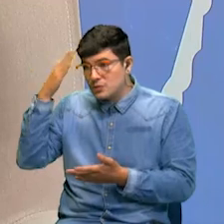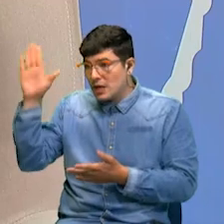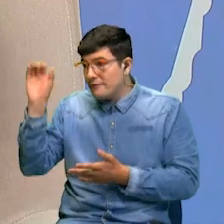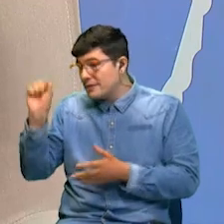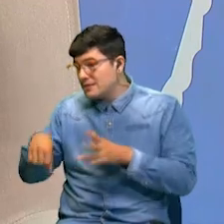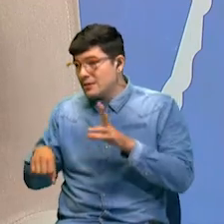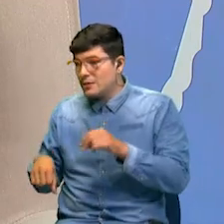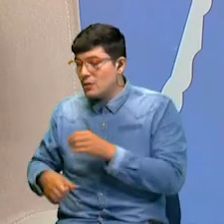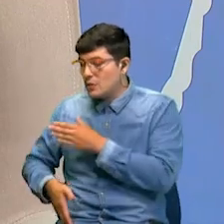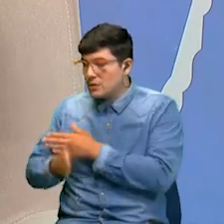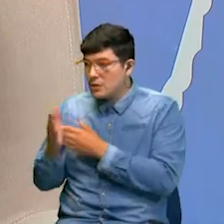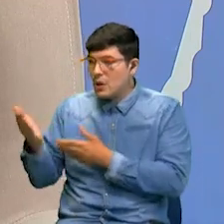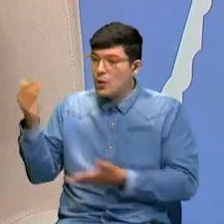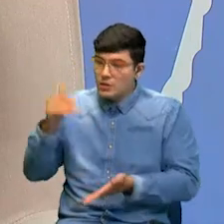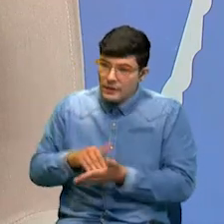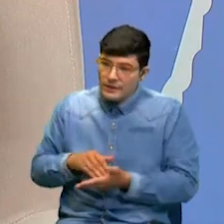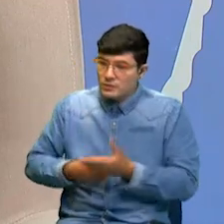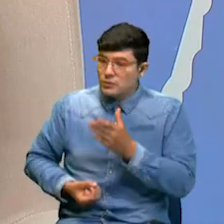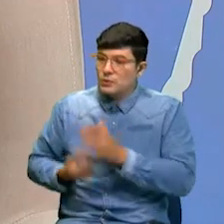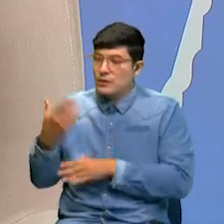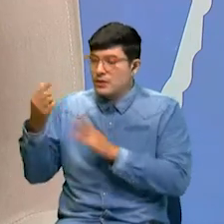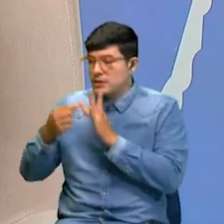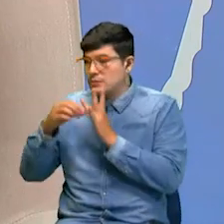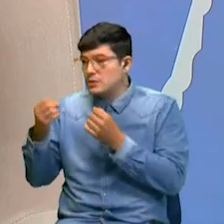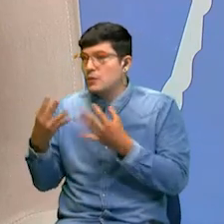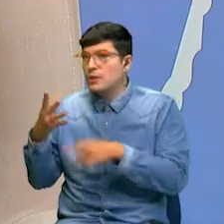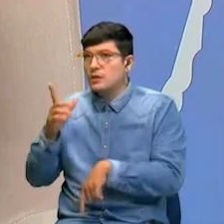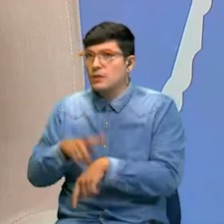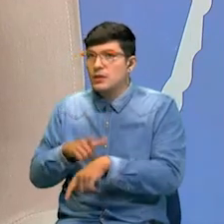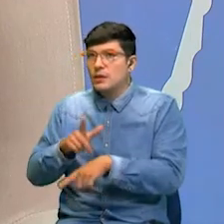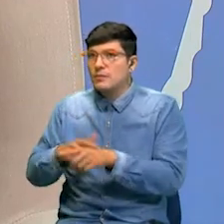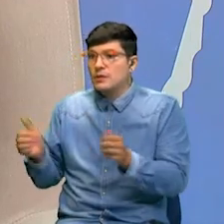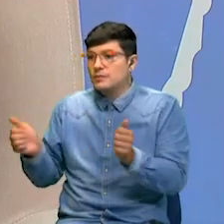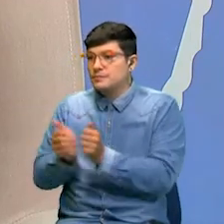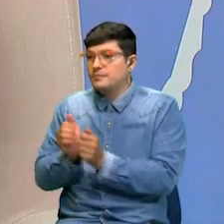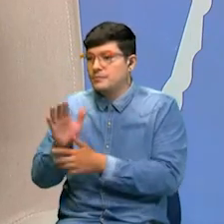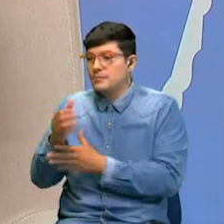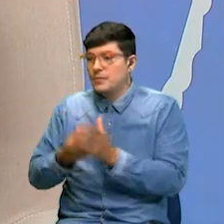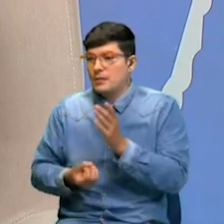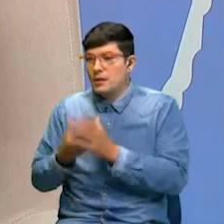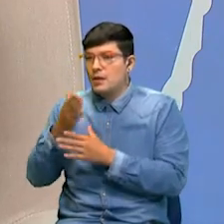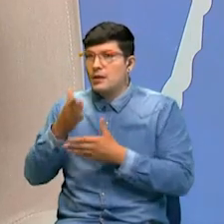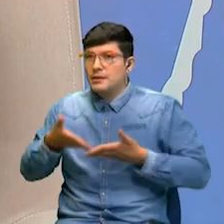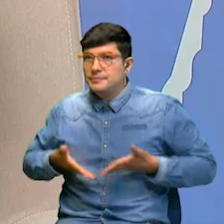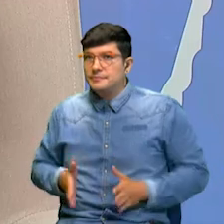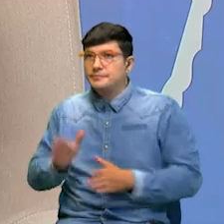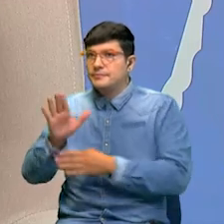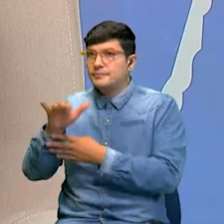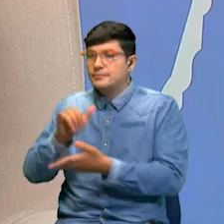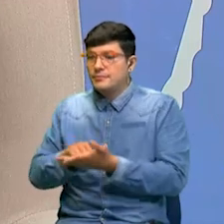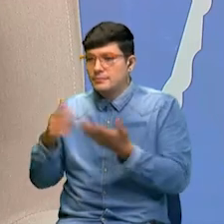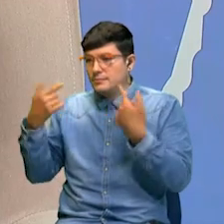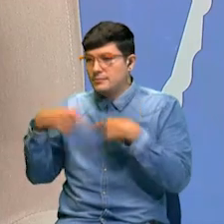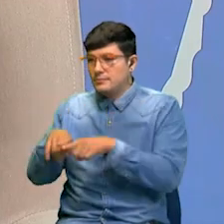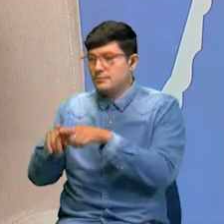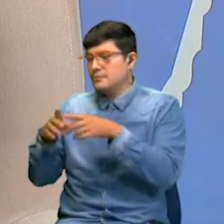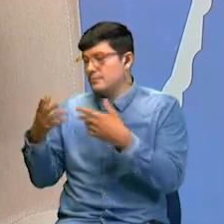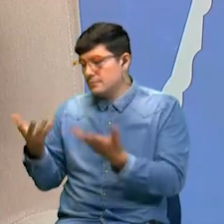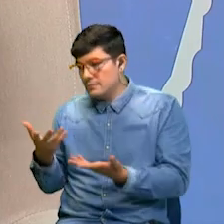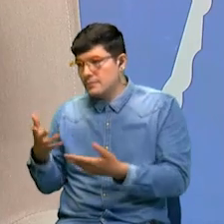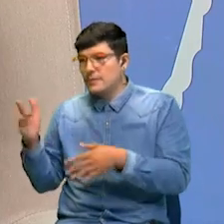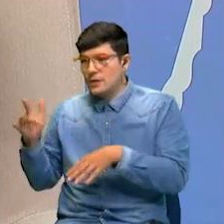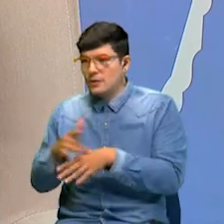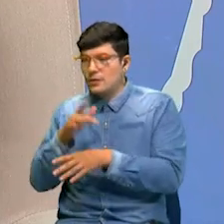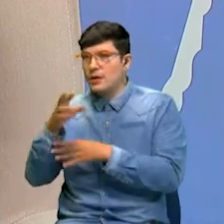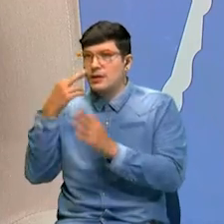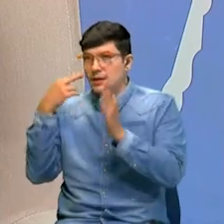volvió a conseguir otra nueva pareja y cuánto tiempo lleve con la nueva pareja donde hubiera nacido una unión marital de hecho. Entonces se